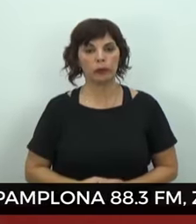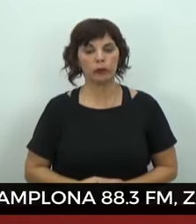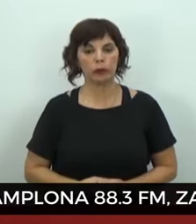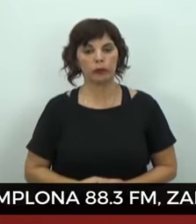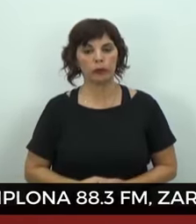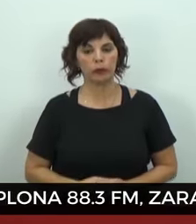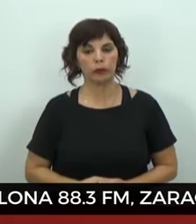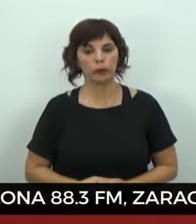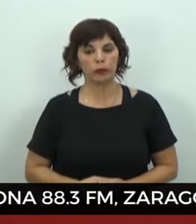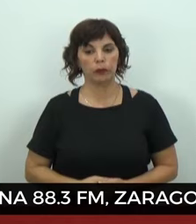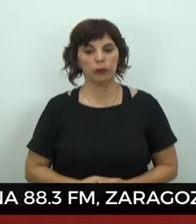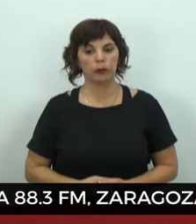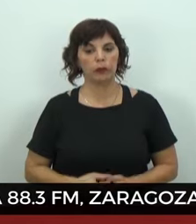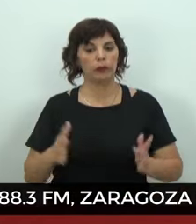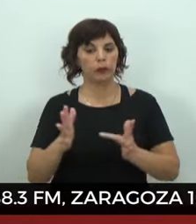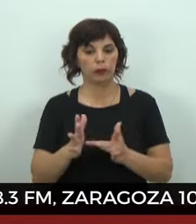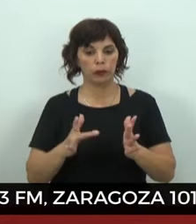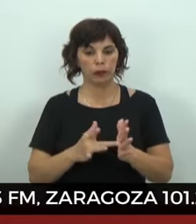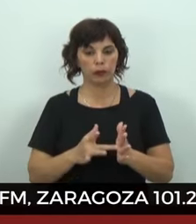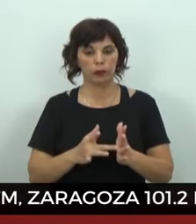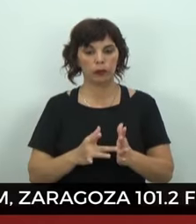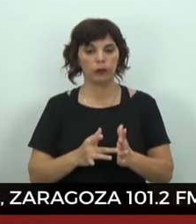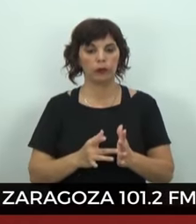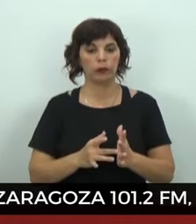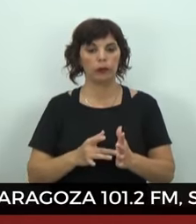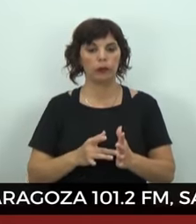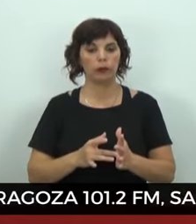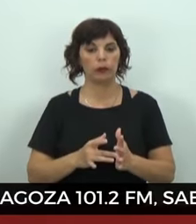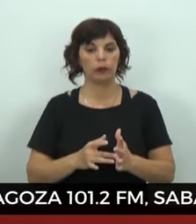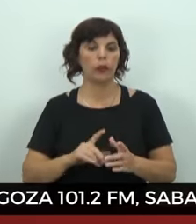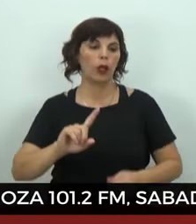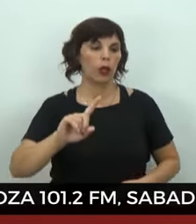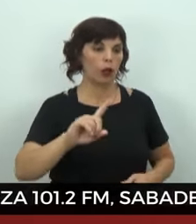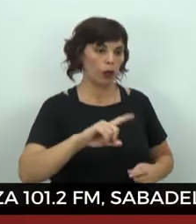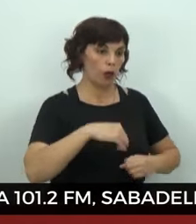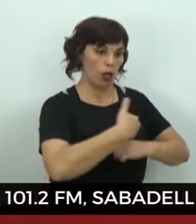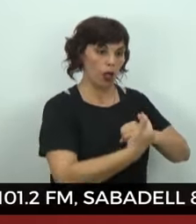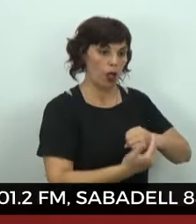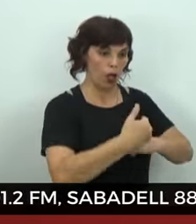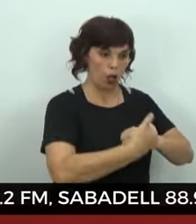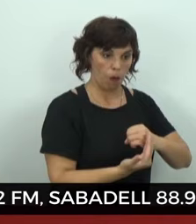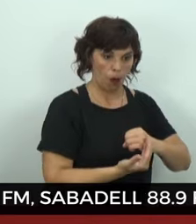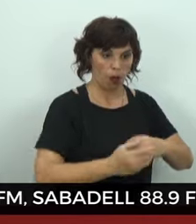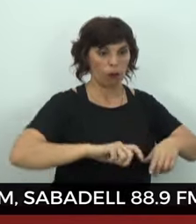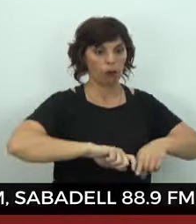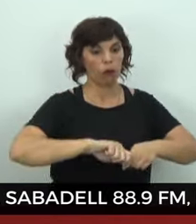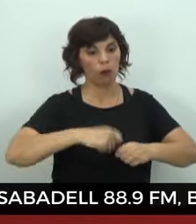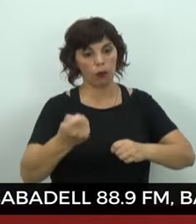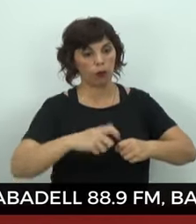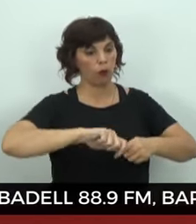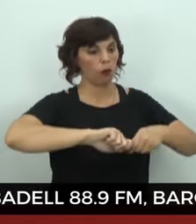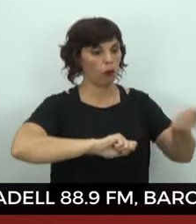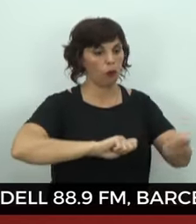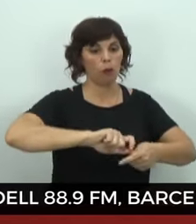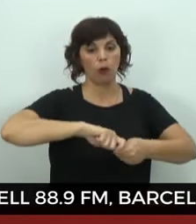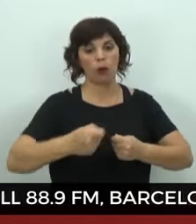cuando Él cogió la copa, primero el pan, lo partió, dijo, este es mi cuerpo. Y luego cogió